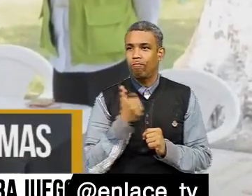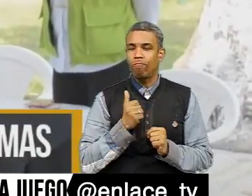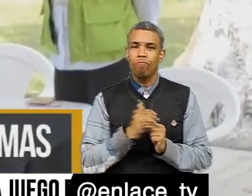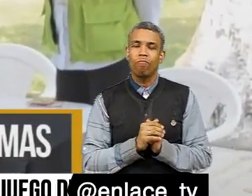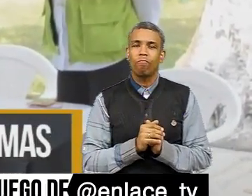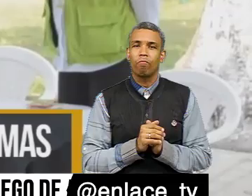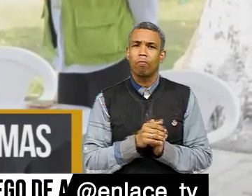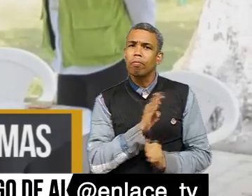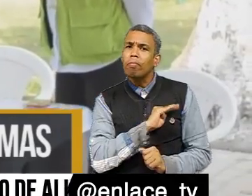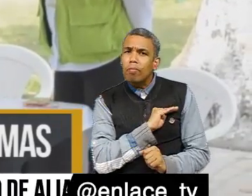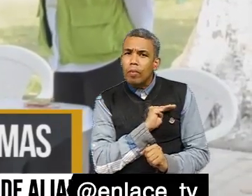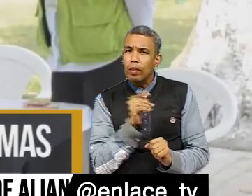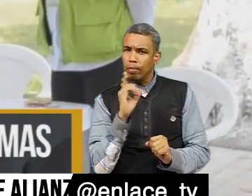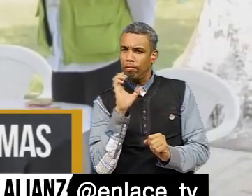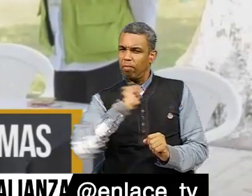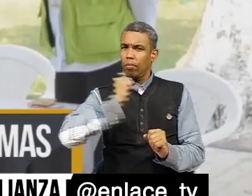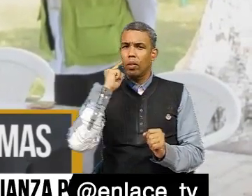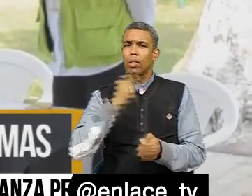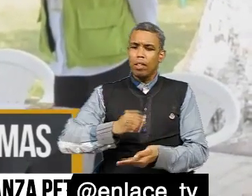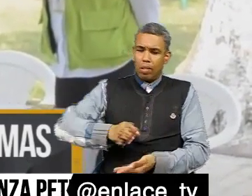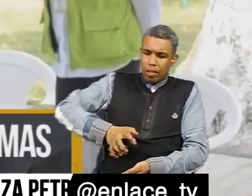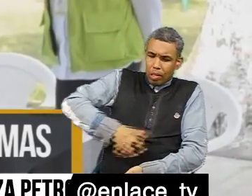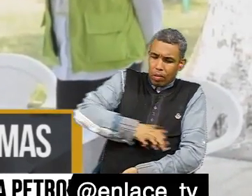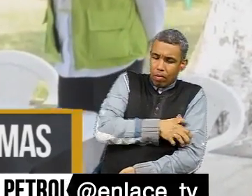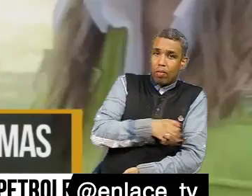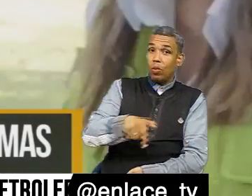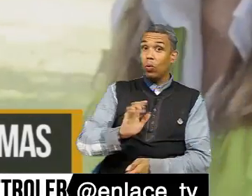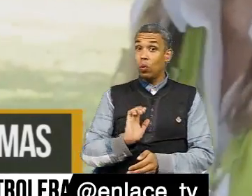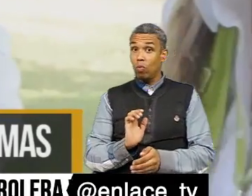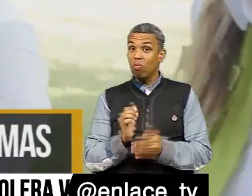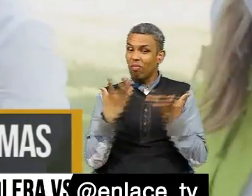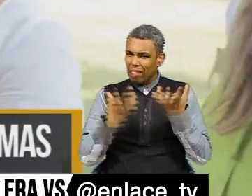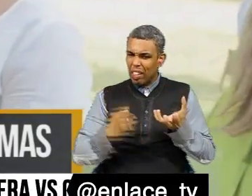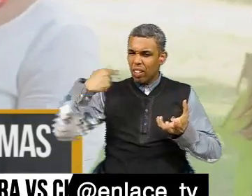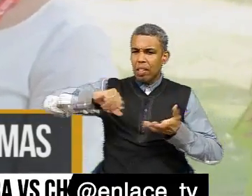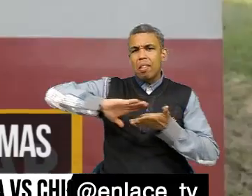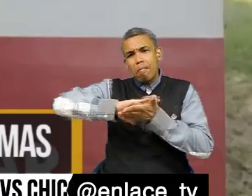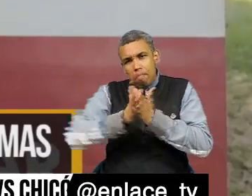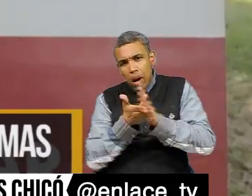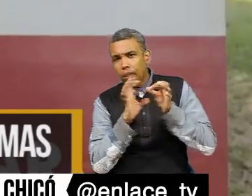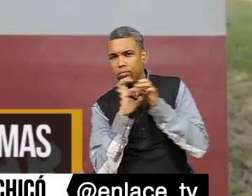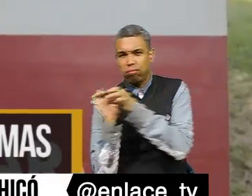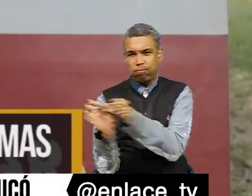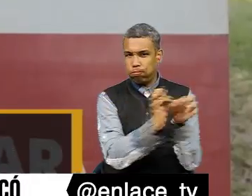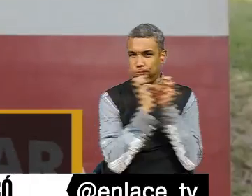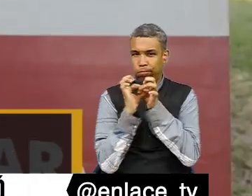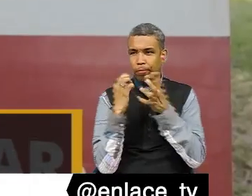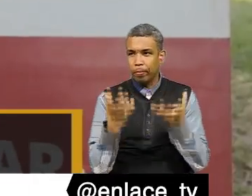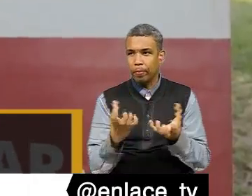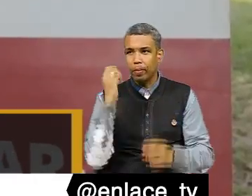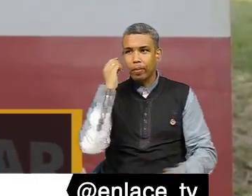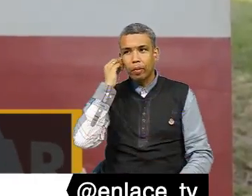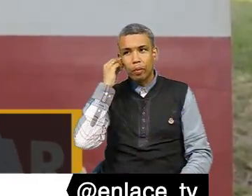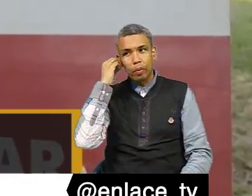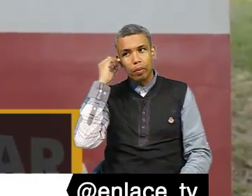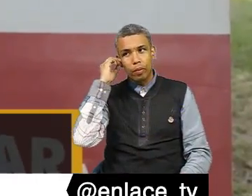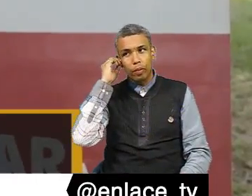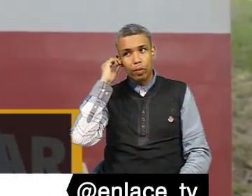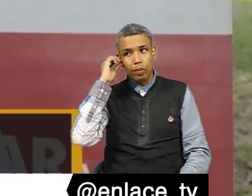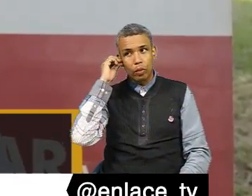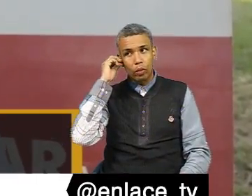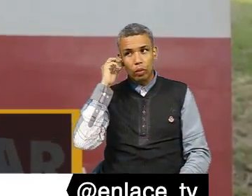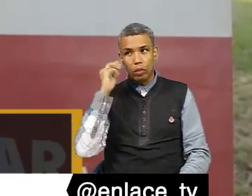esto Sabana de Torres se convertiría en un territorio receptor de paz y conciliación. Lo que buscamos es que las víctimas, con este apoyo